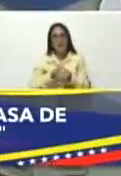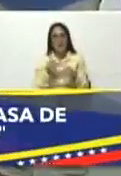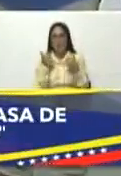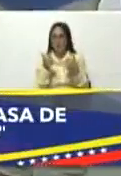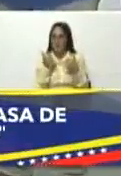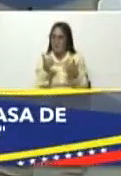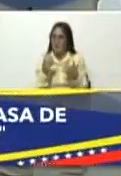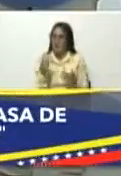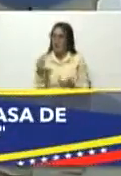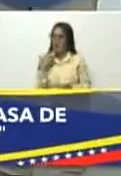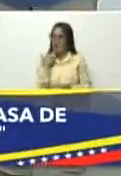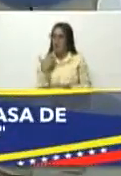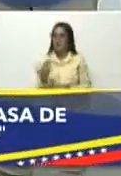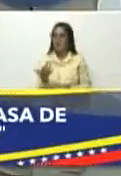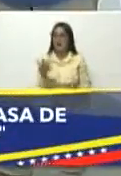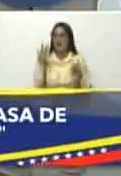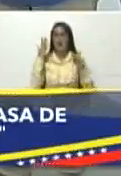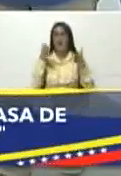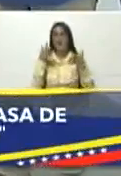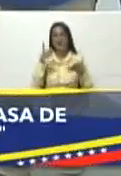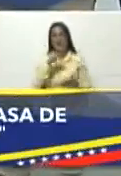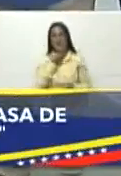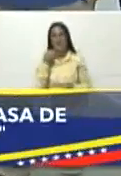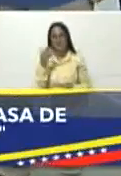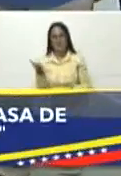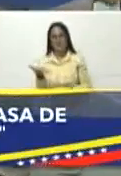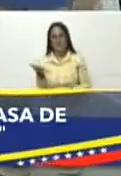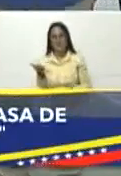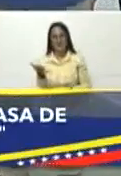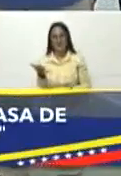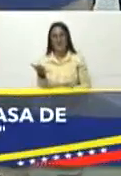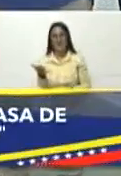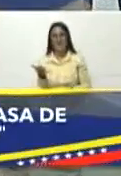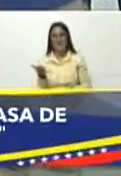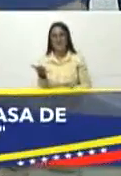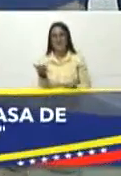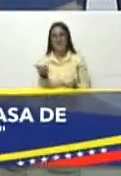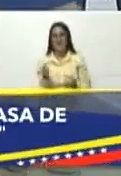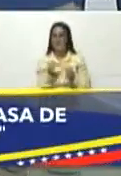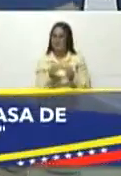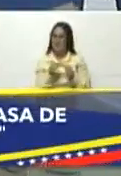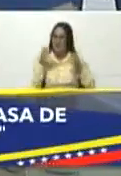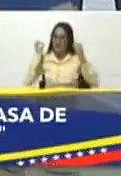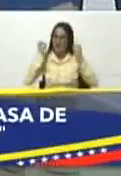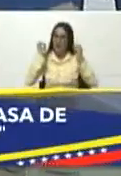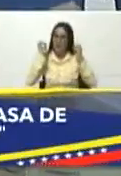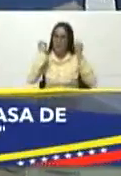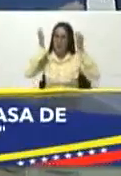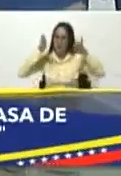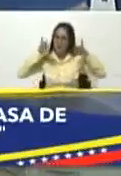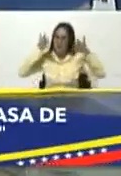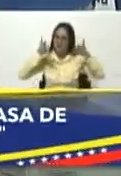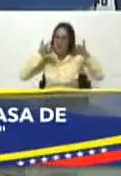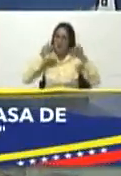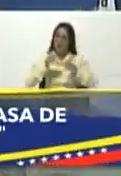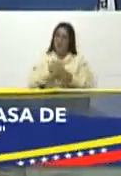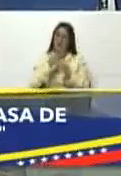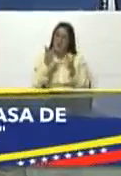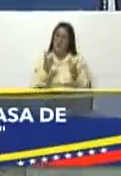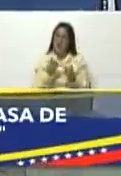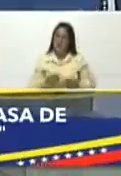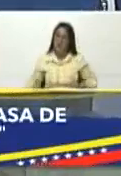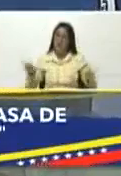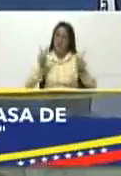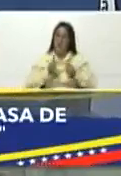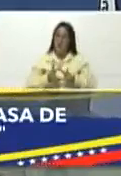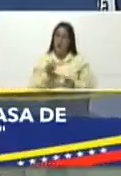nuestro consejero espiritual, el padre Numa, que nos siga dando consejos, y que esos valores que están representados aquí en